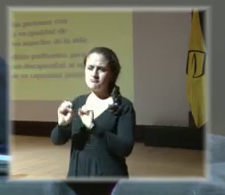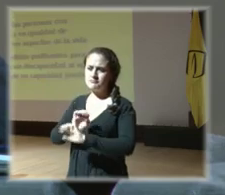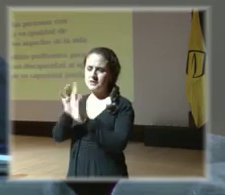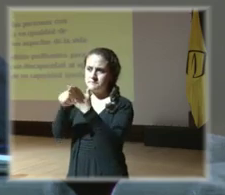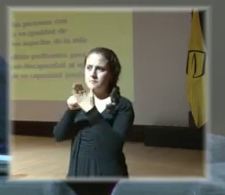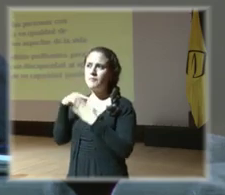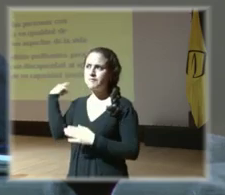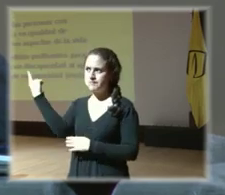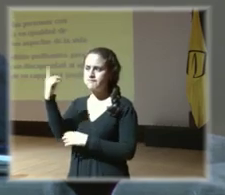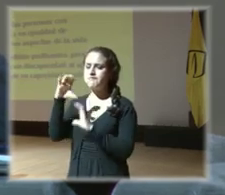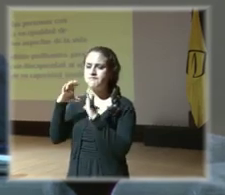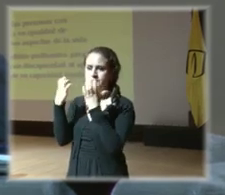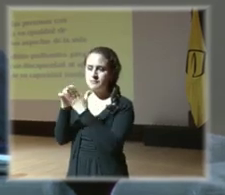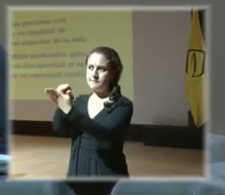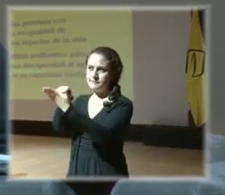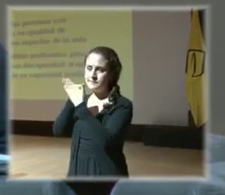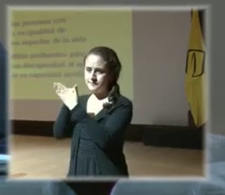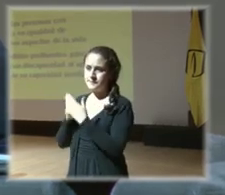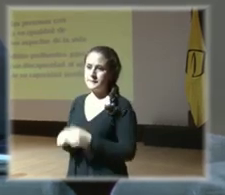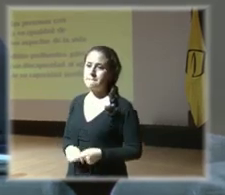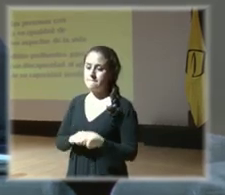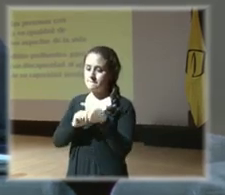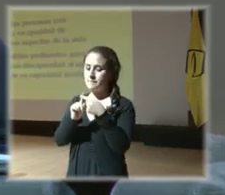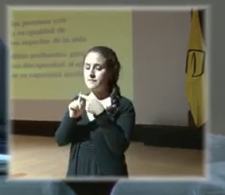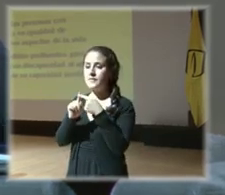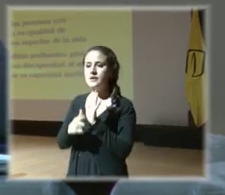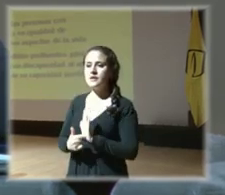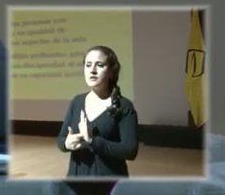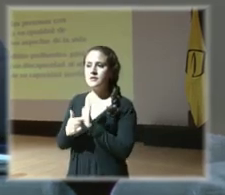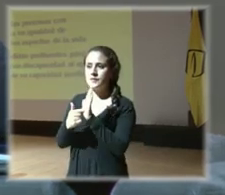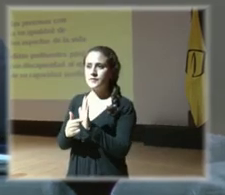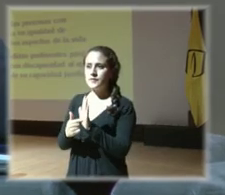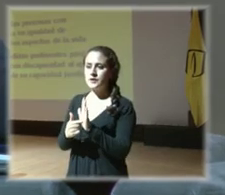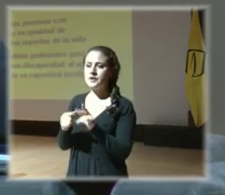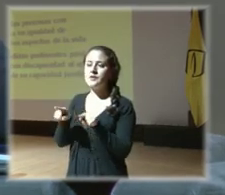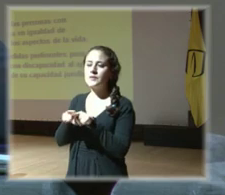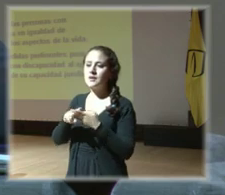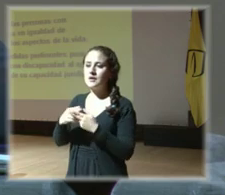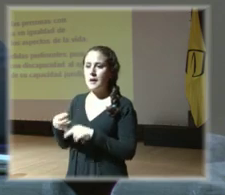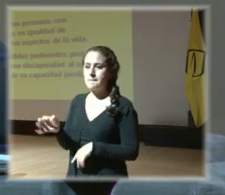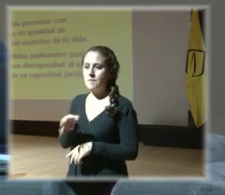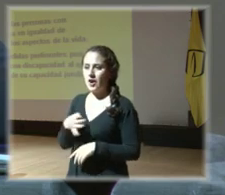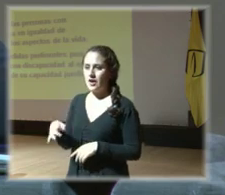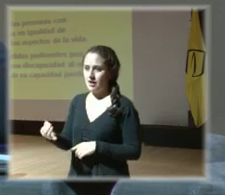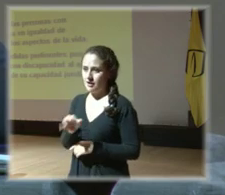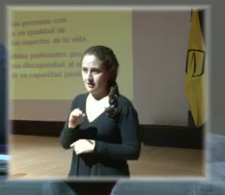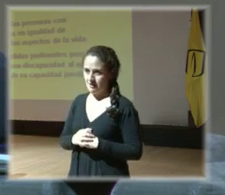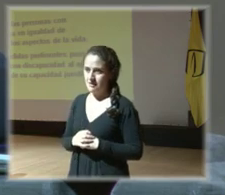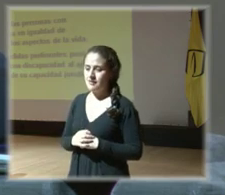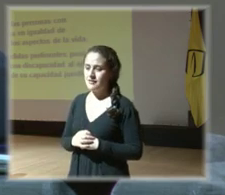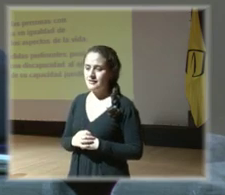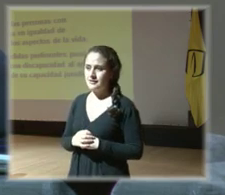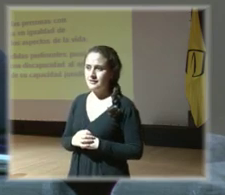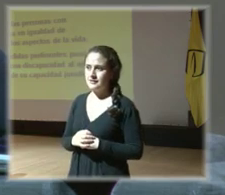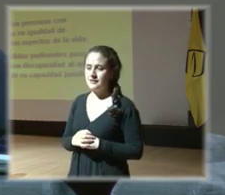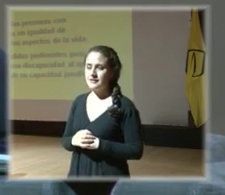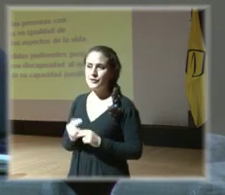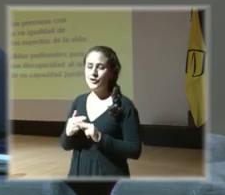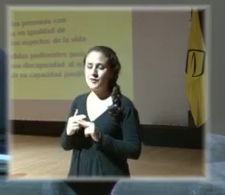mundo. Un modelo que además lo vamos a ejemplificar con monedas. El modelo